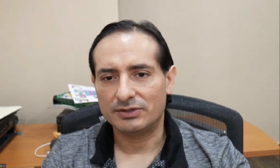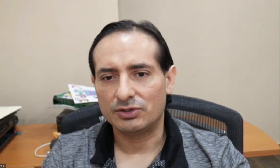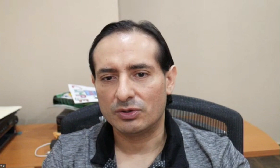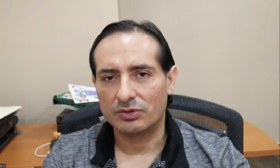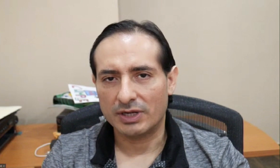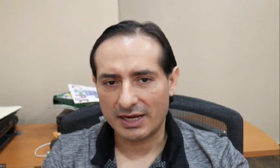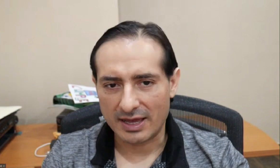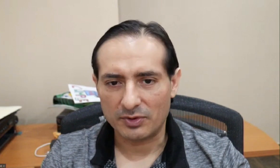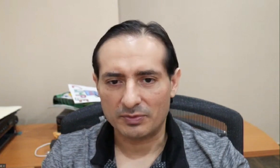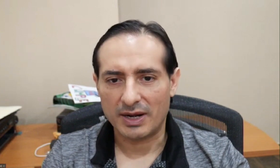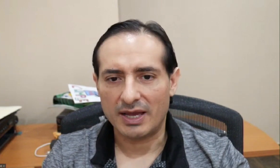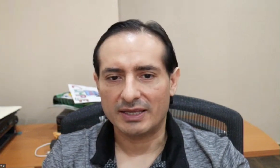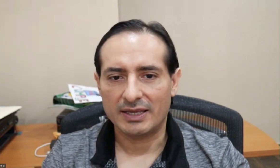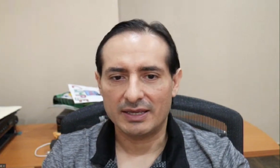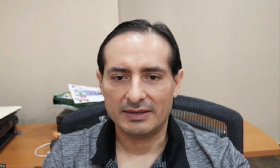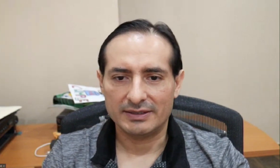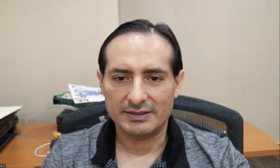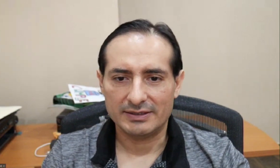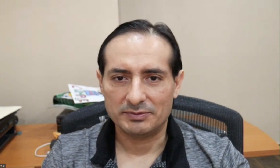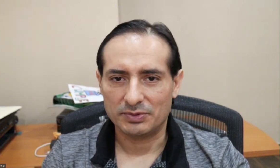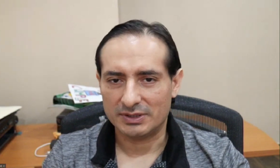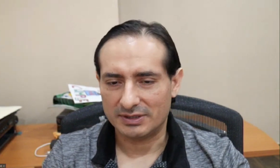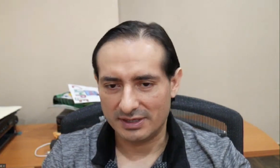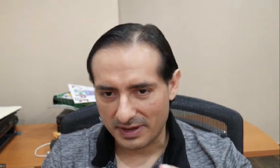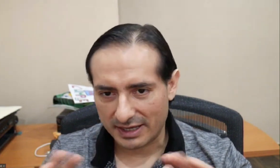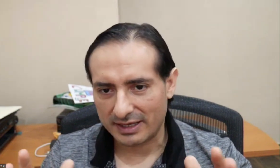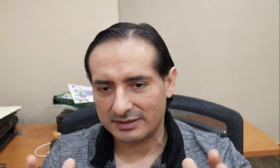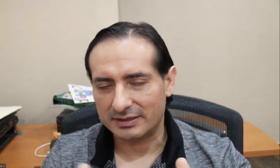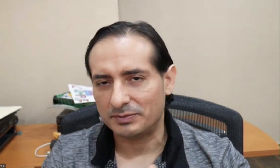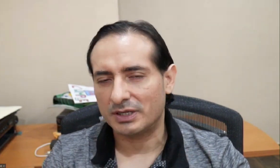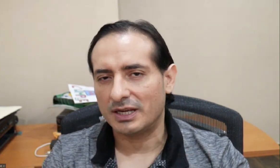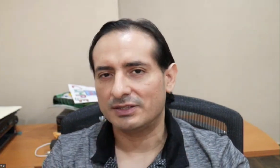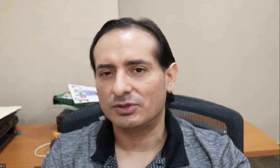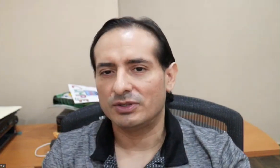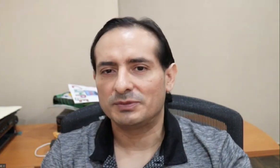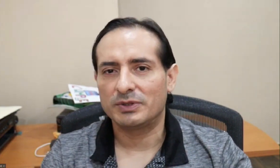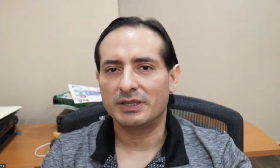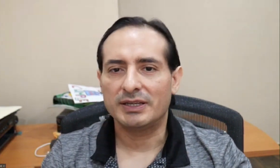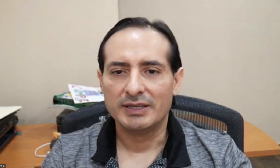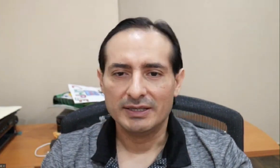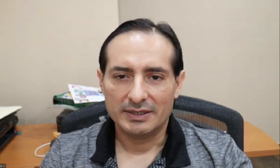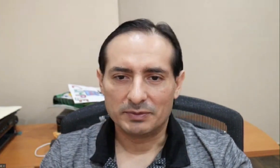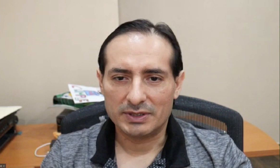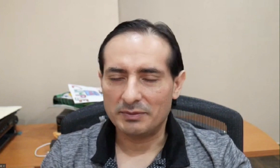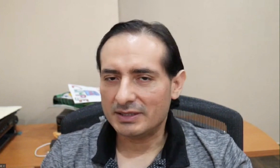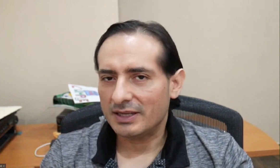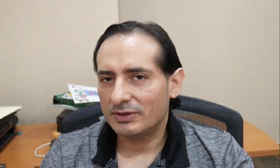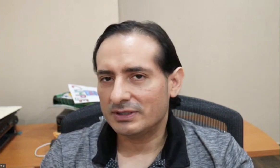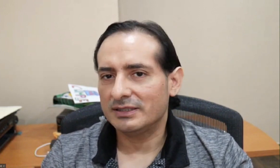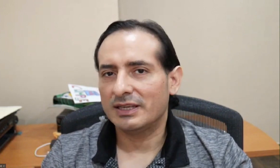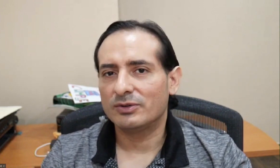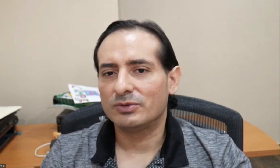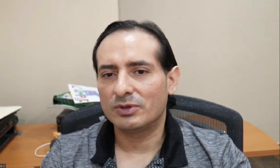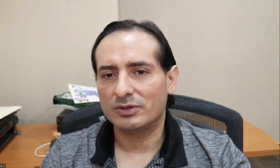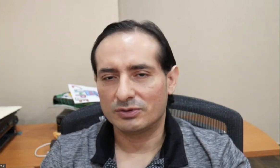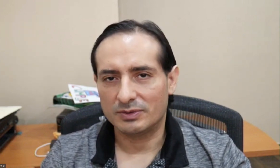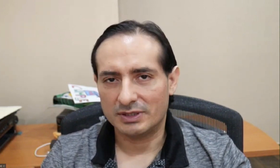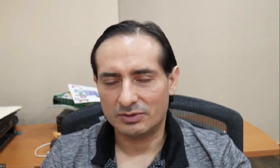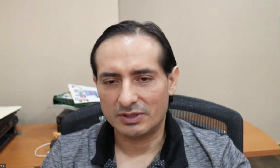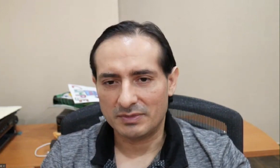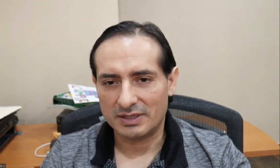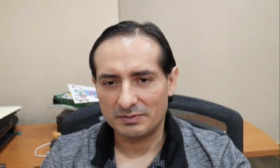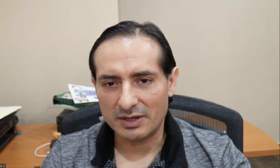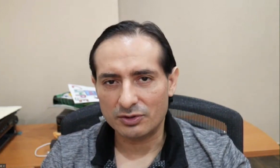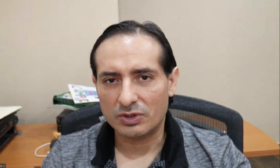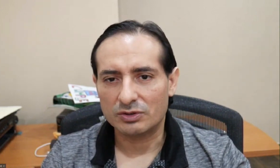han de haber hecho un reclamo para que pues le baje este tipo de declaraciones, porque pues realmente él no es el interlocutor sobre